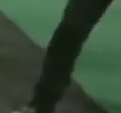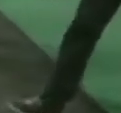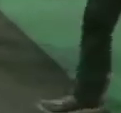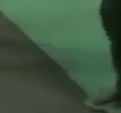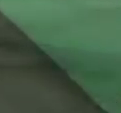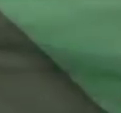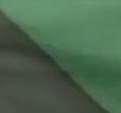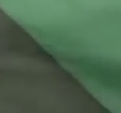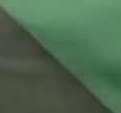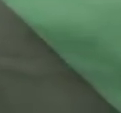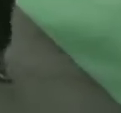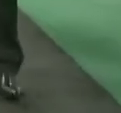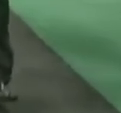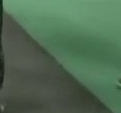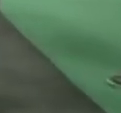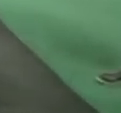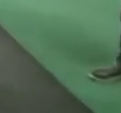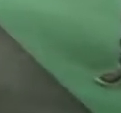367 empresas